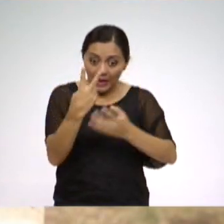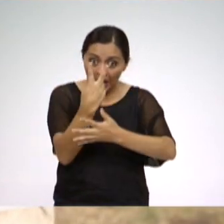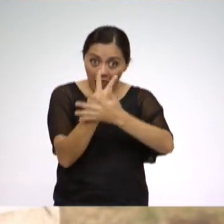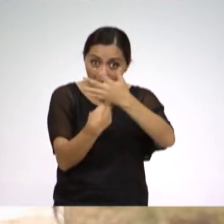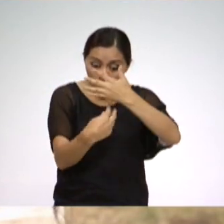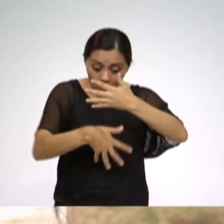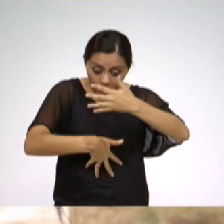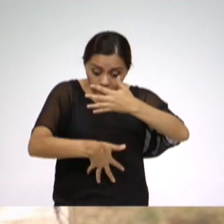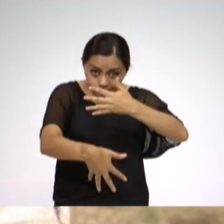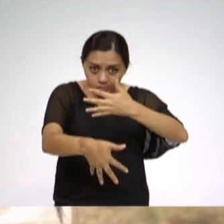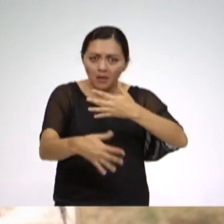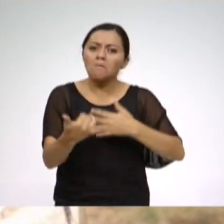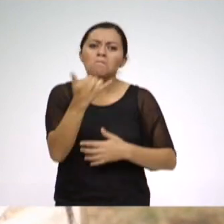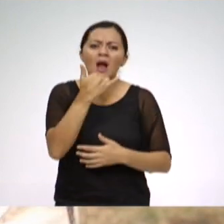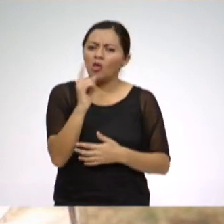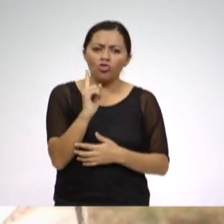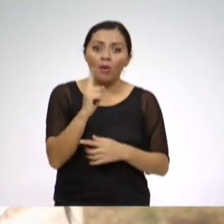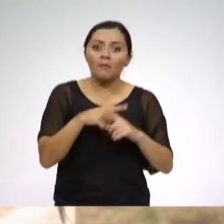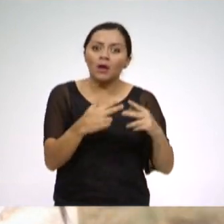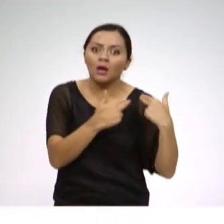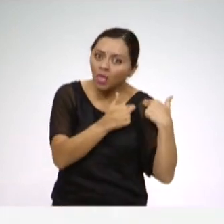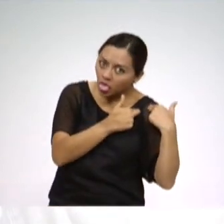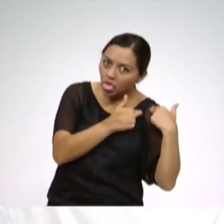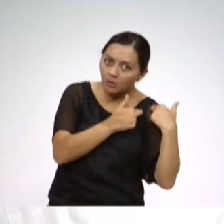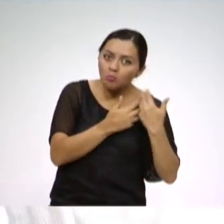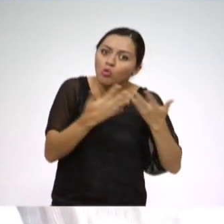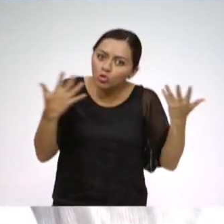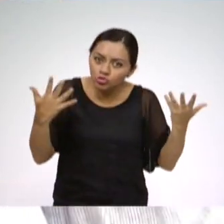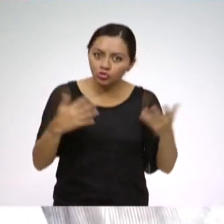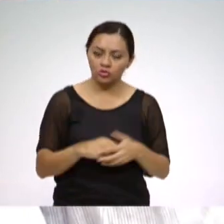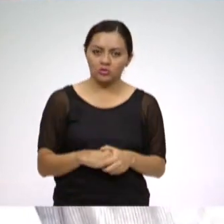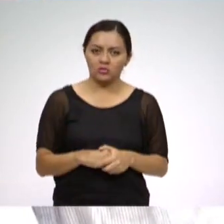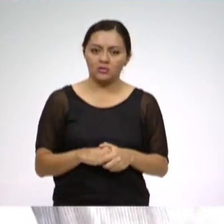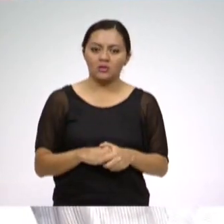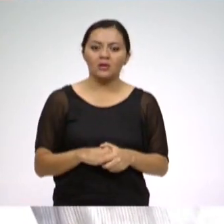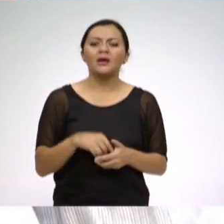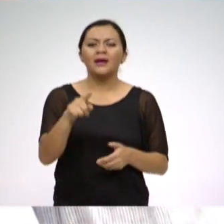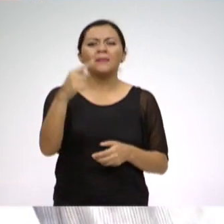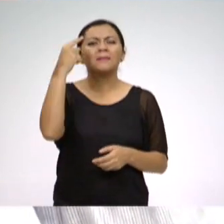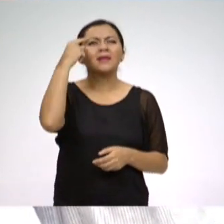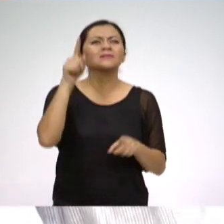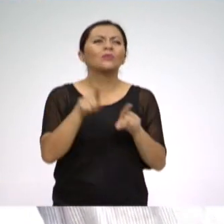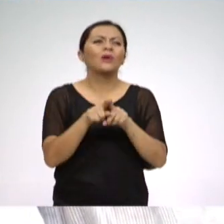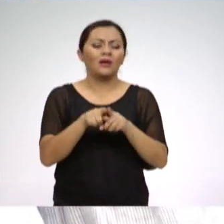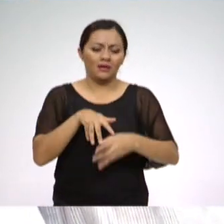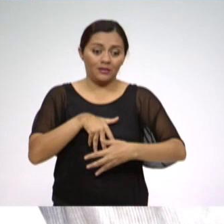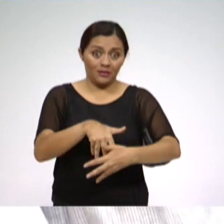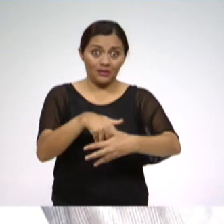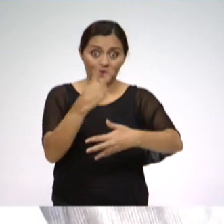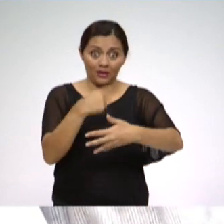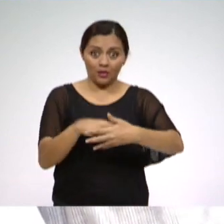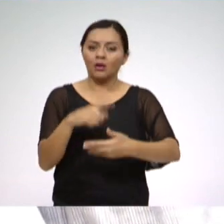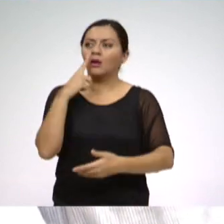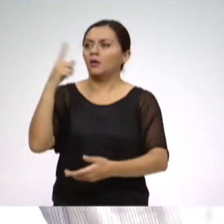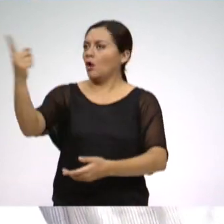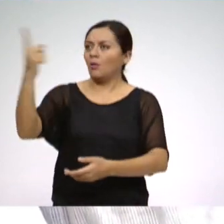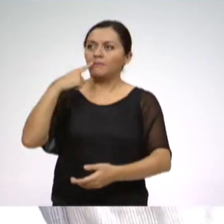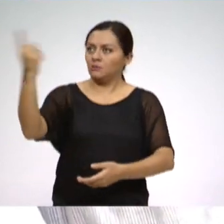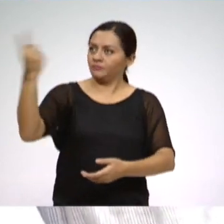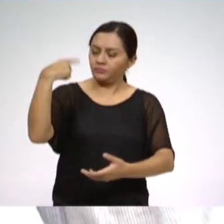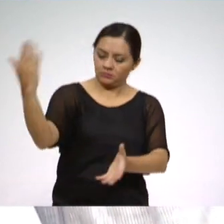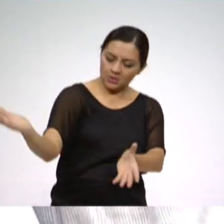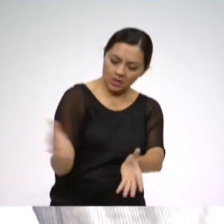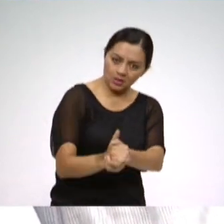que no es algo malo, pero que es una responsabilidad más grande. Uno piensa que cuando tiene un hijo uno ata al hombre que uno quiere,